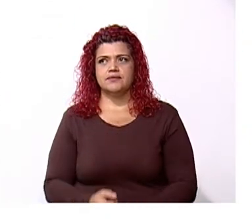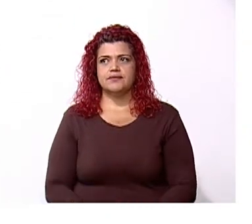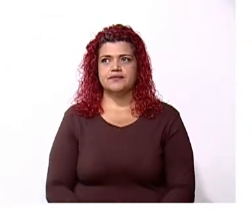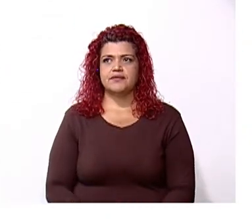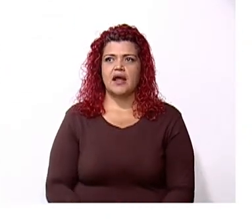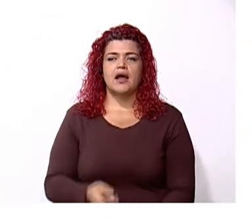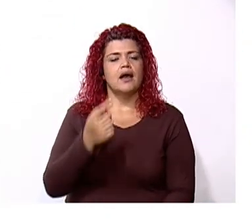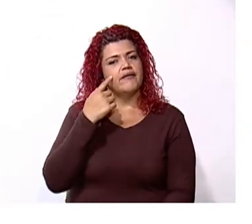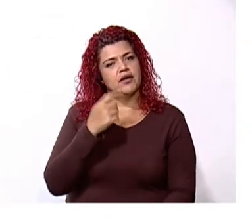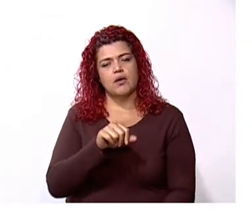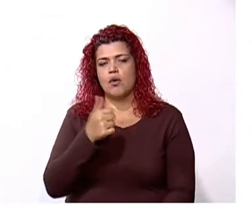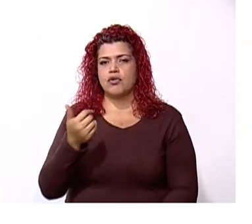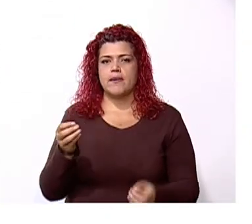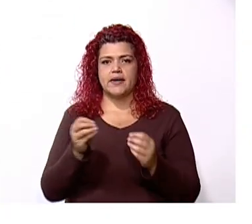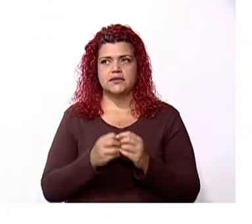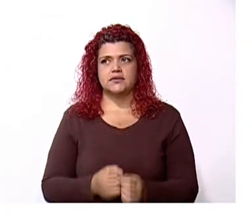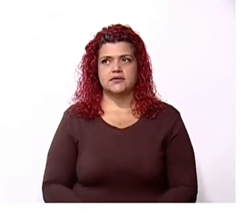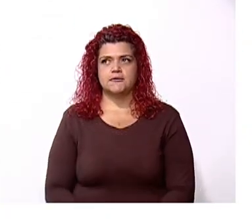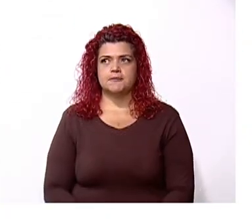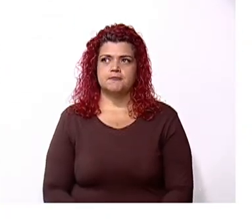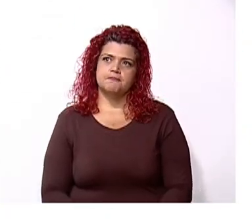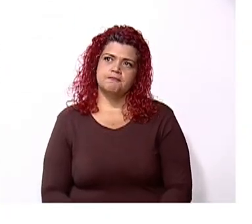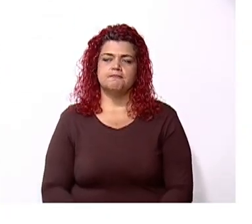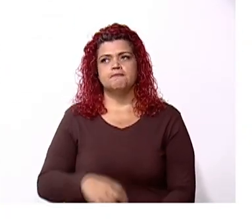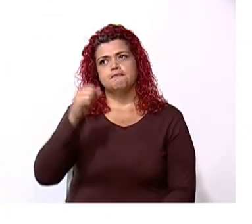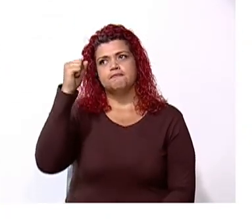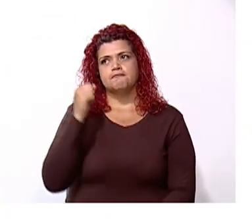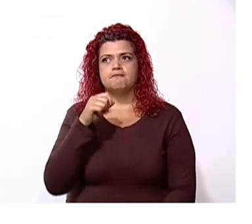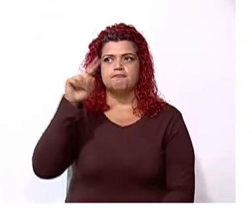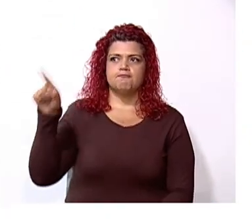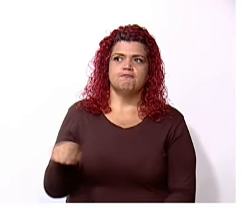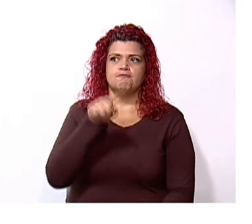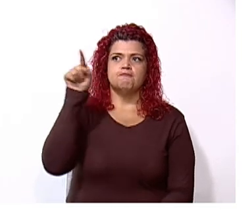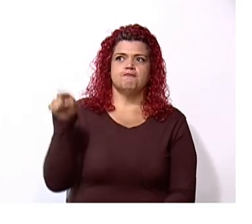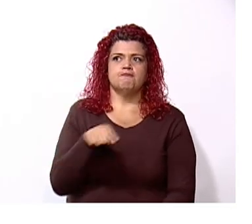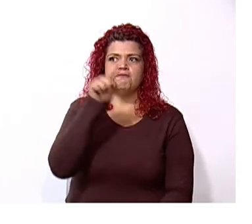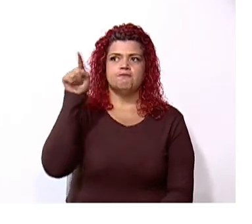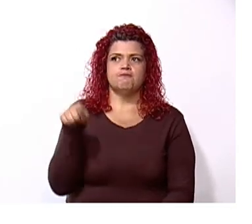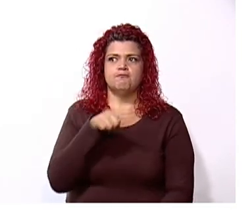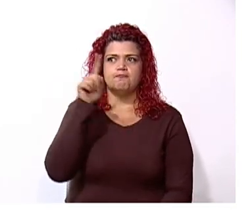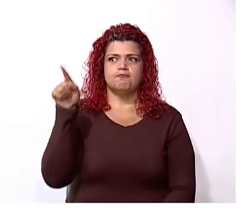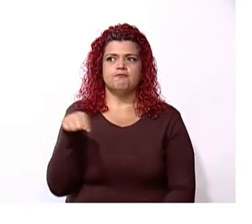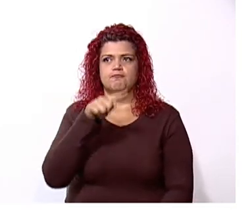54.715. Vamos a ver otra más. Giramos la ruleta.